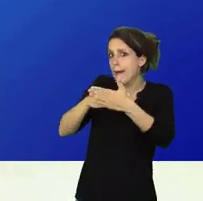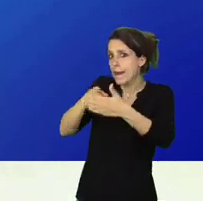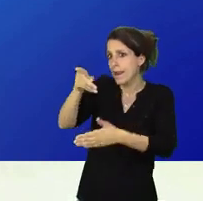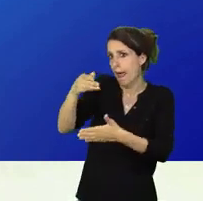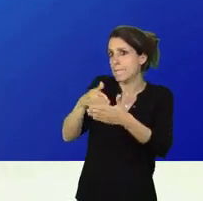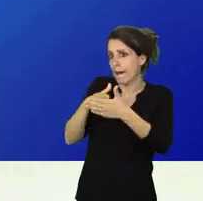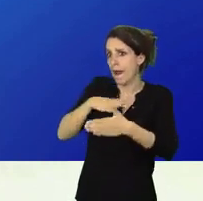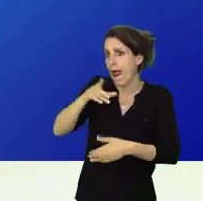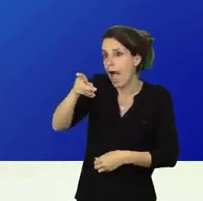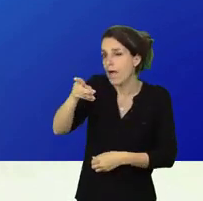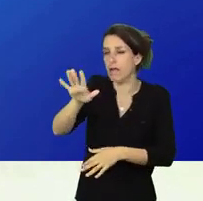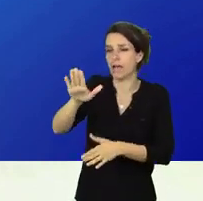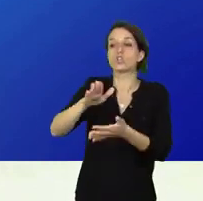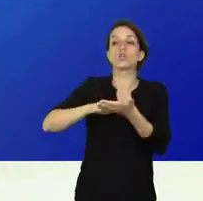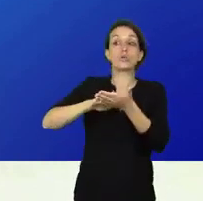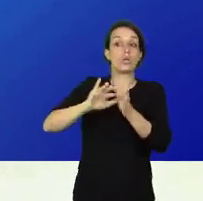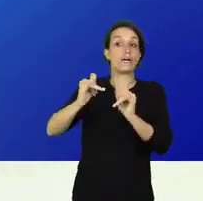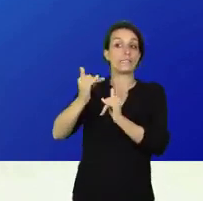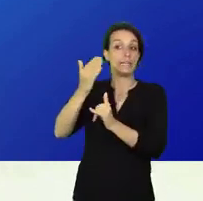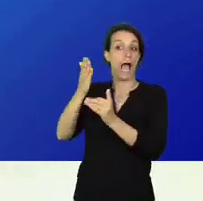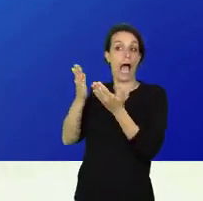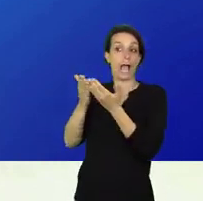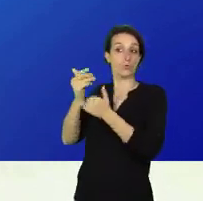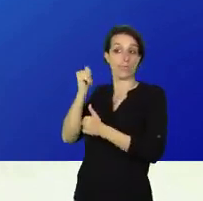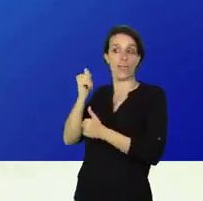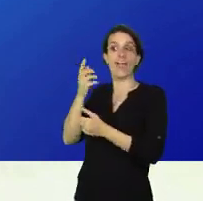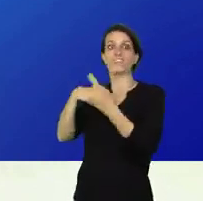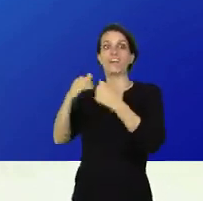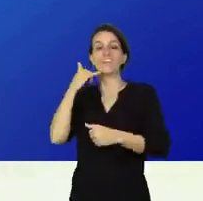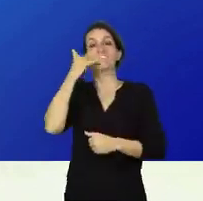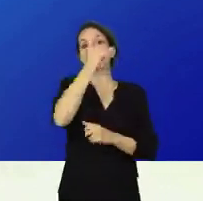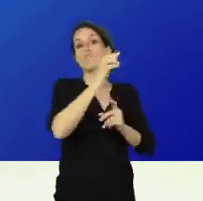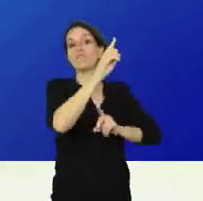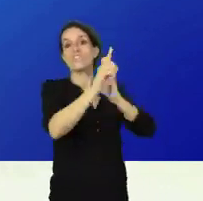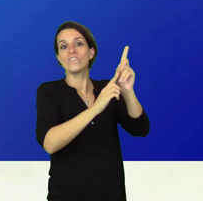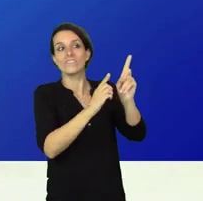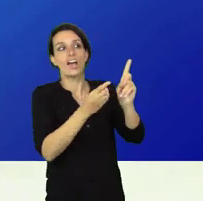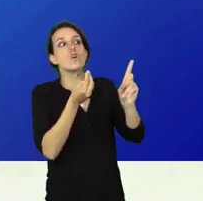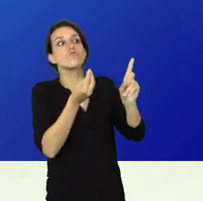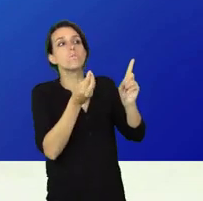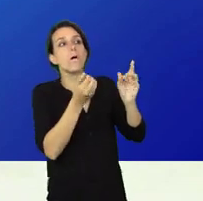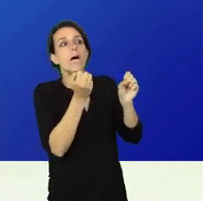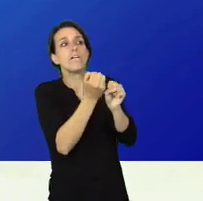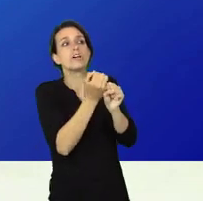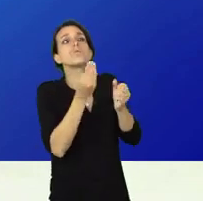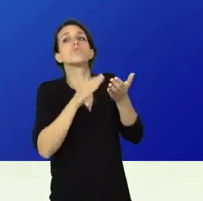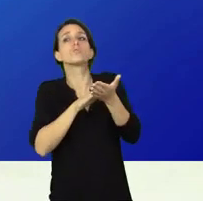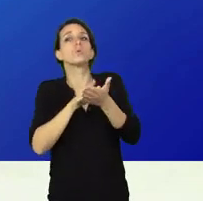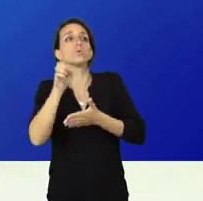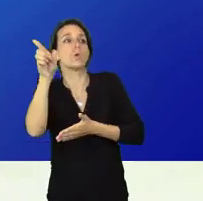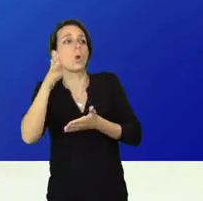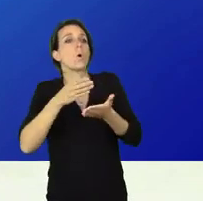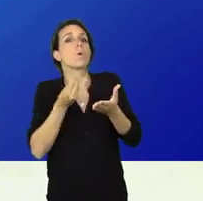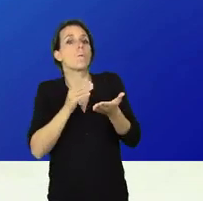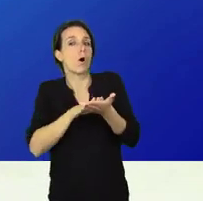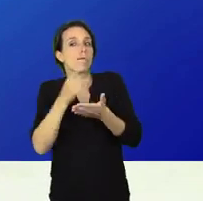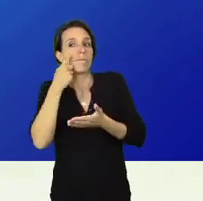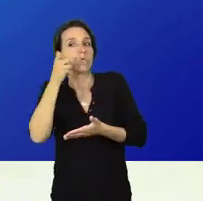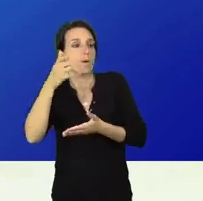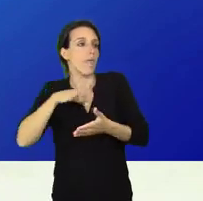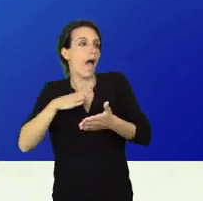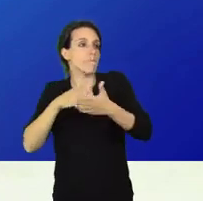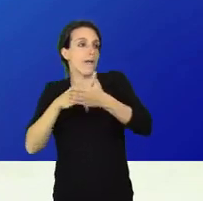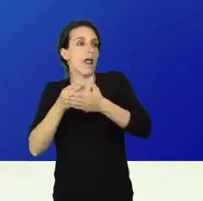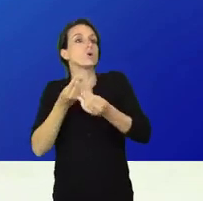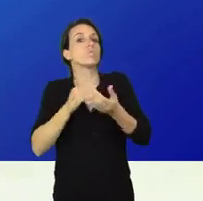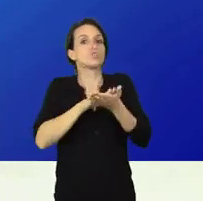que hay alguna barrera o alguna cosa que se puede hacer y entonces se vuelven a conectar con la universidad como para ver cómo trabajar eso. Es decir, que son herramientas